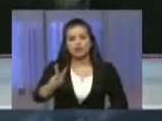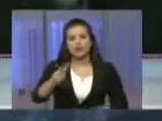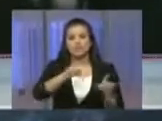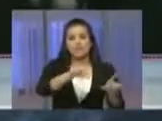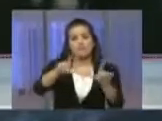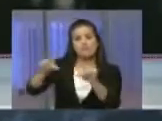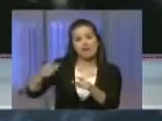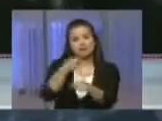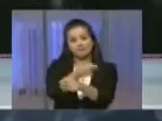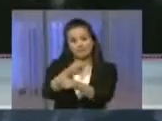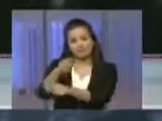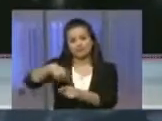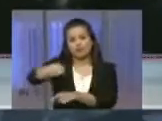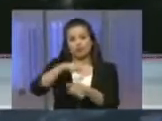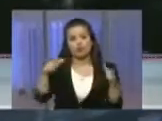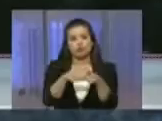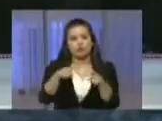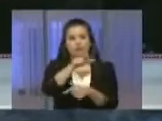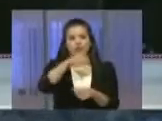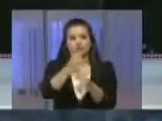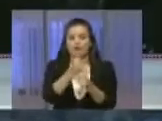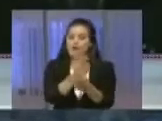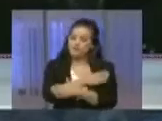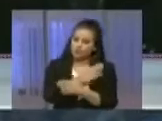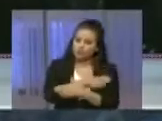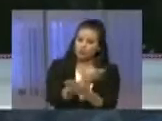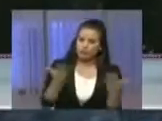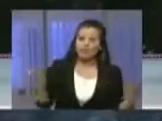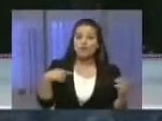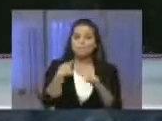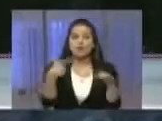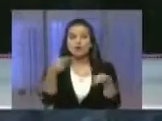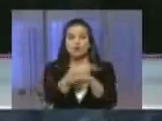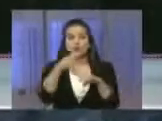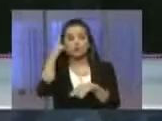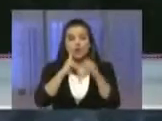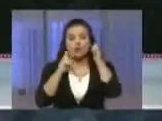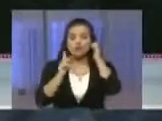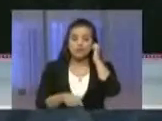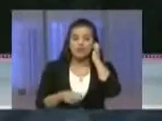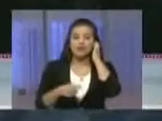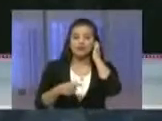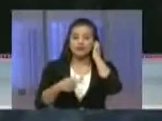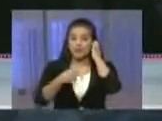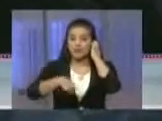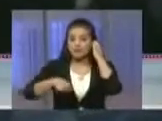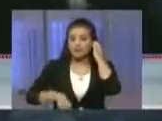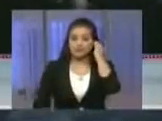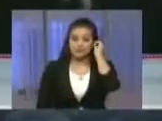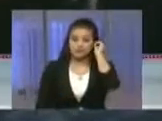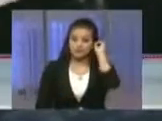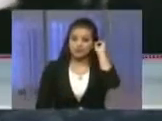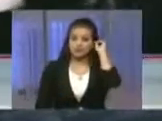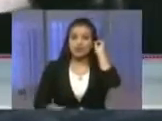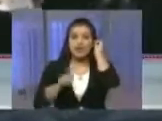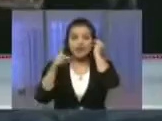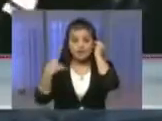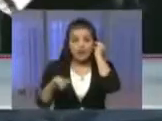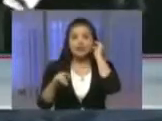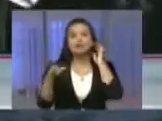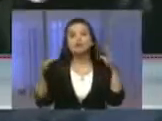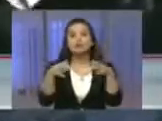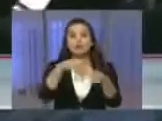compatriota de Robinson productivo la felicito y el gobierno bolivariano en nombre de nuestro presidente están los Club están las